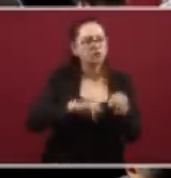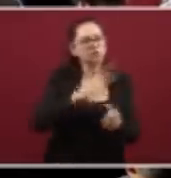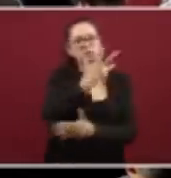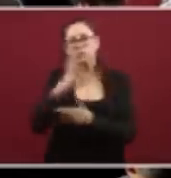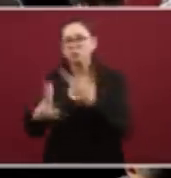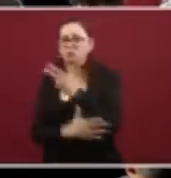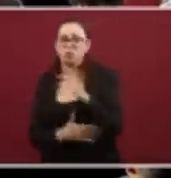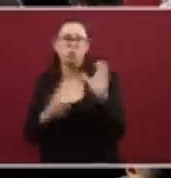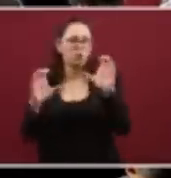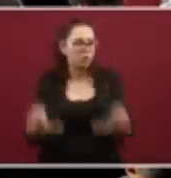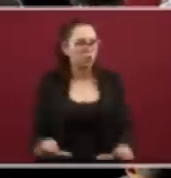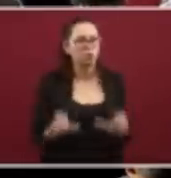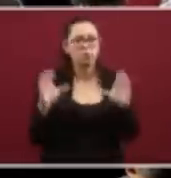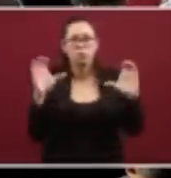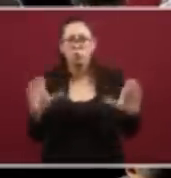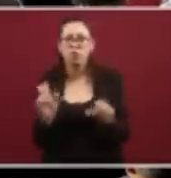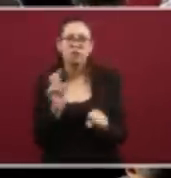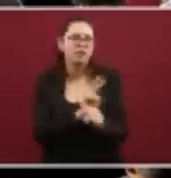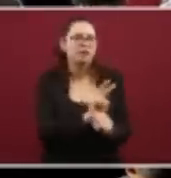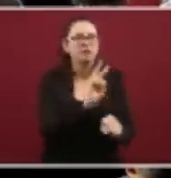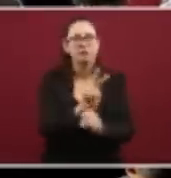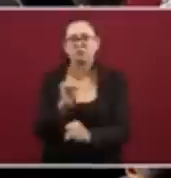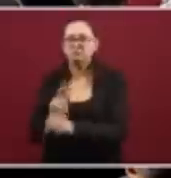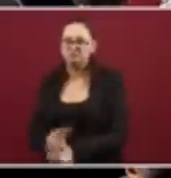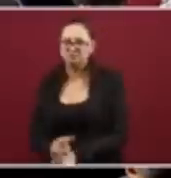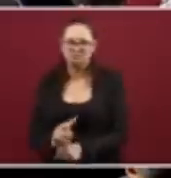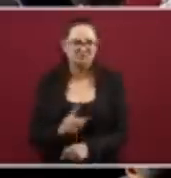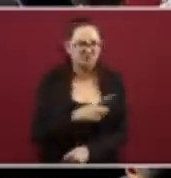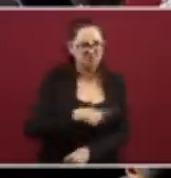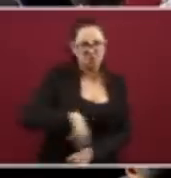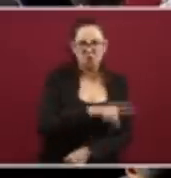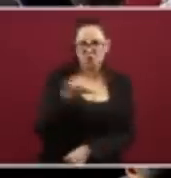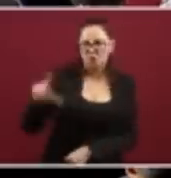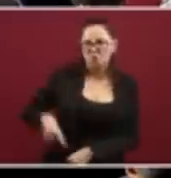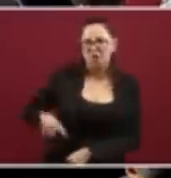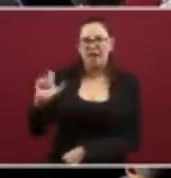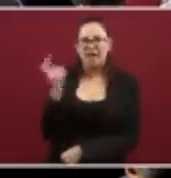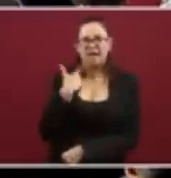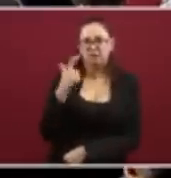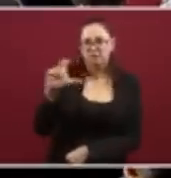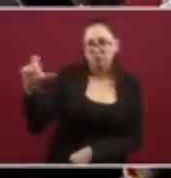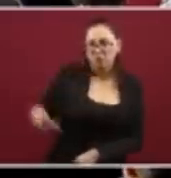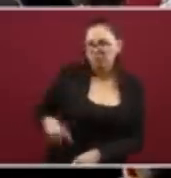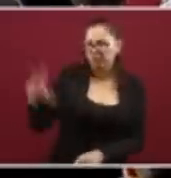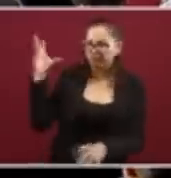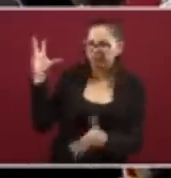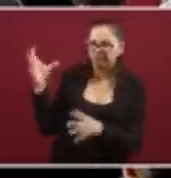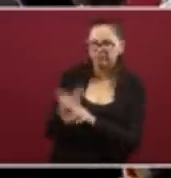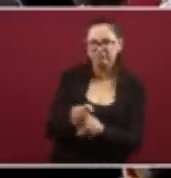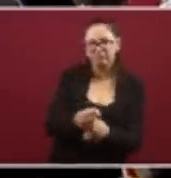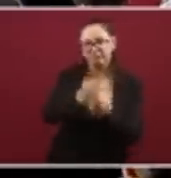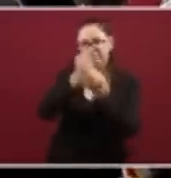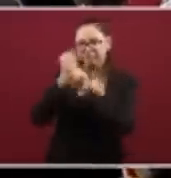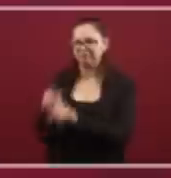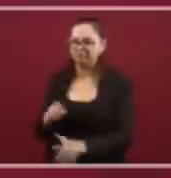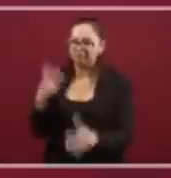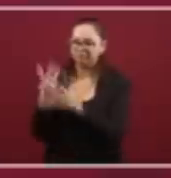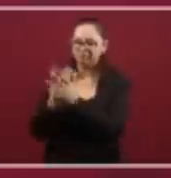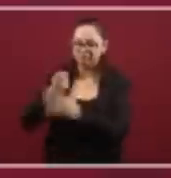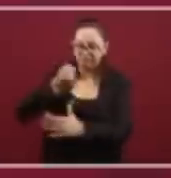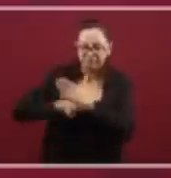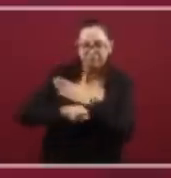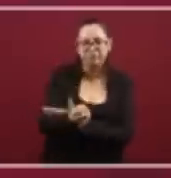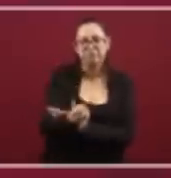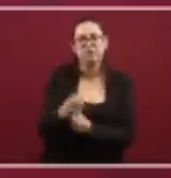se encuentran presos en muchas cárceles del país queremos presentarles vamos a pedir a los compañeros de la comunidad de salazar